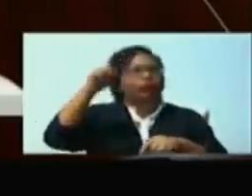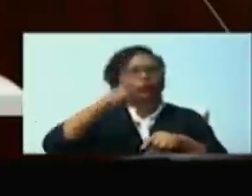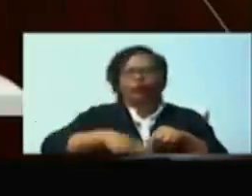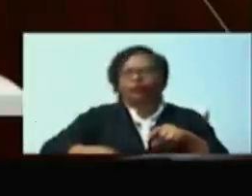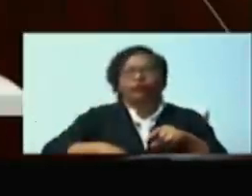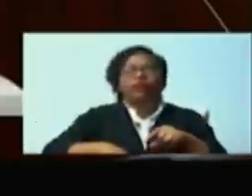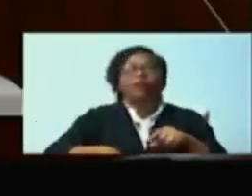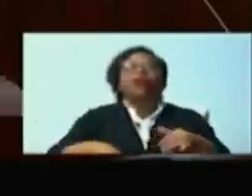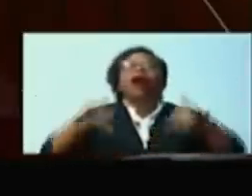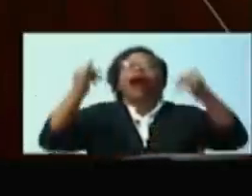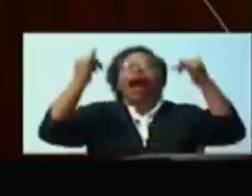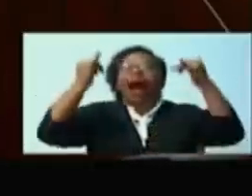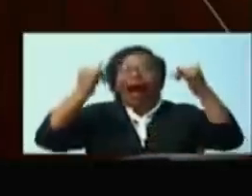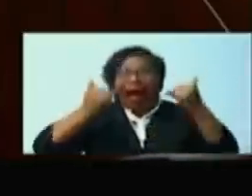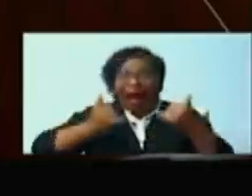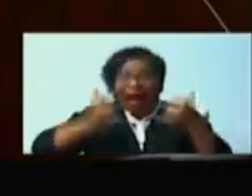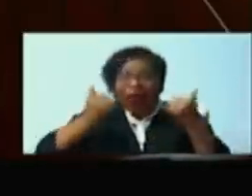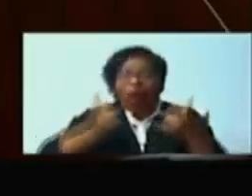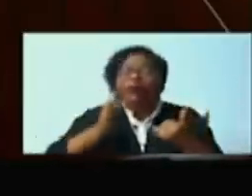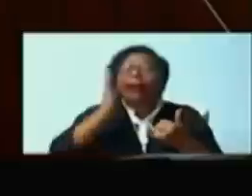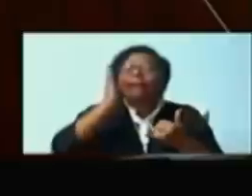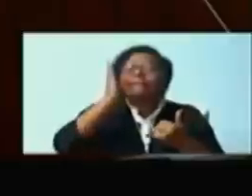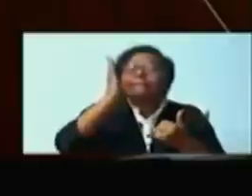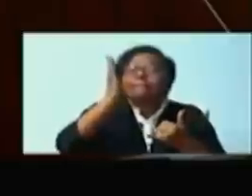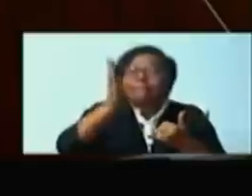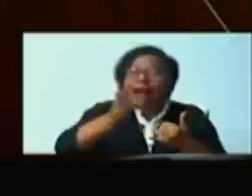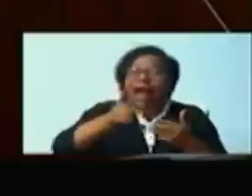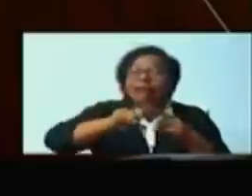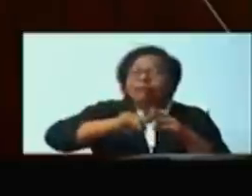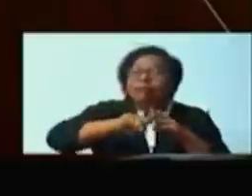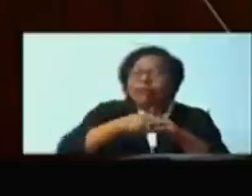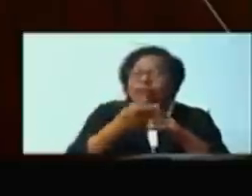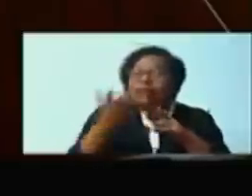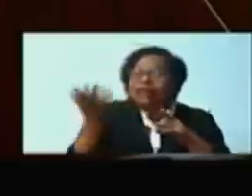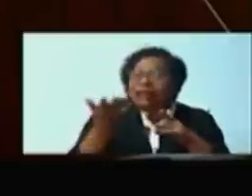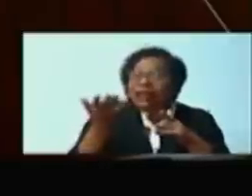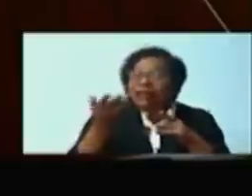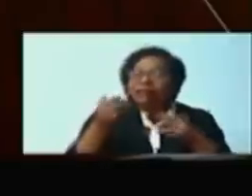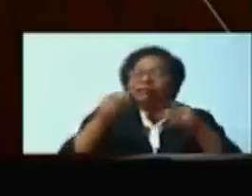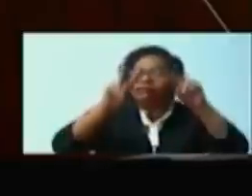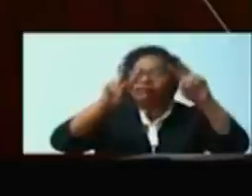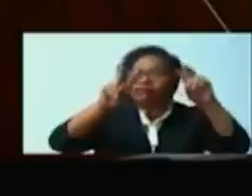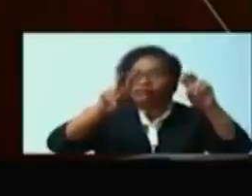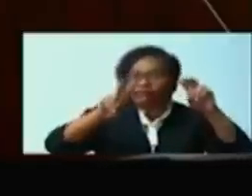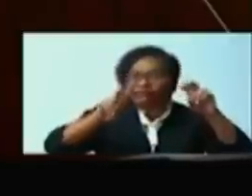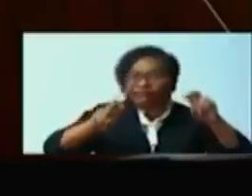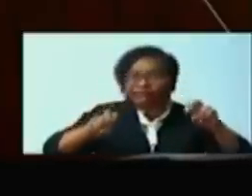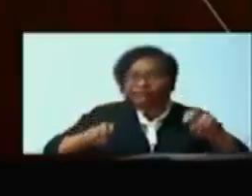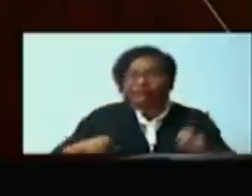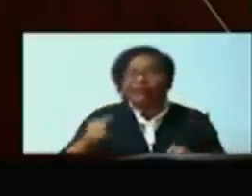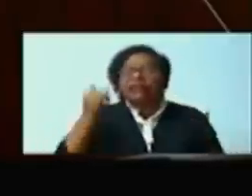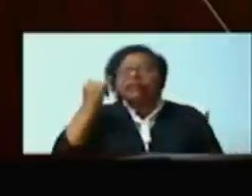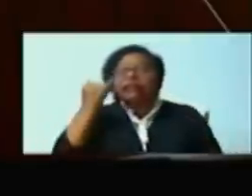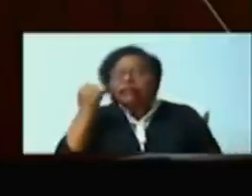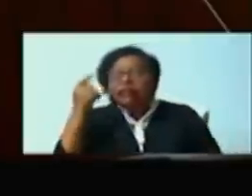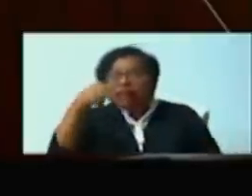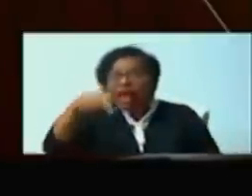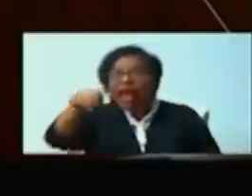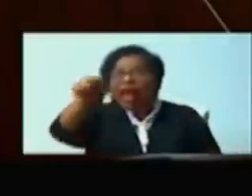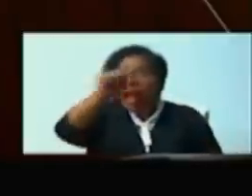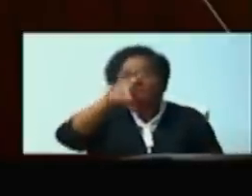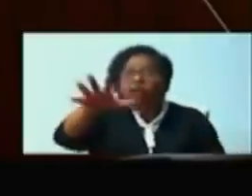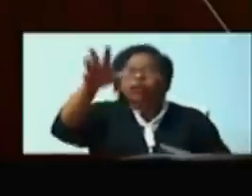es que iniciamos el proceso para investigar y determinar si esos ciudadanos que están en la cámara de